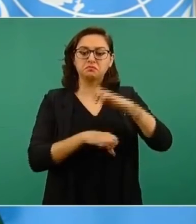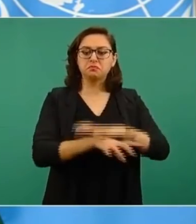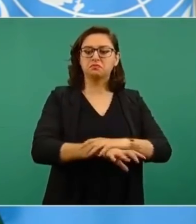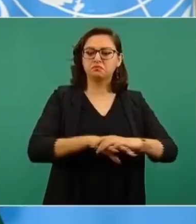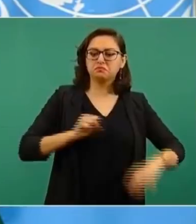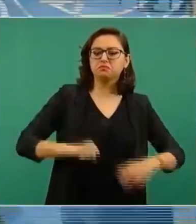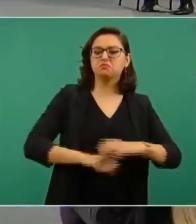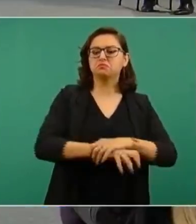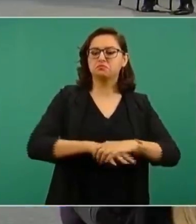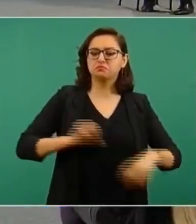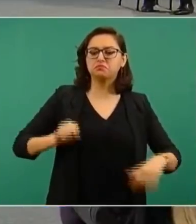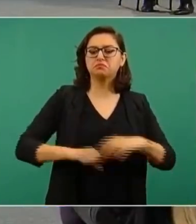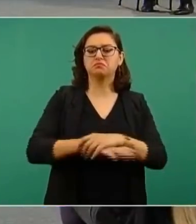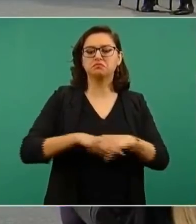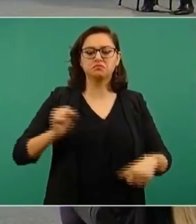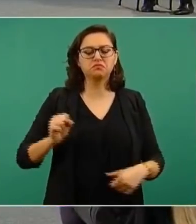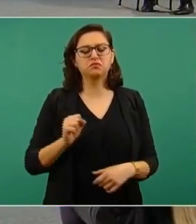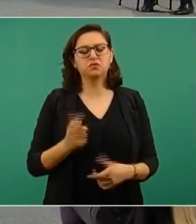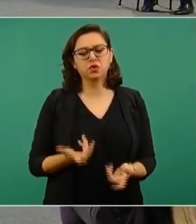de